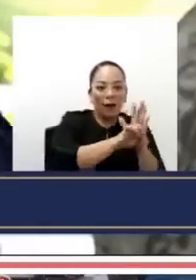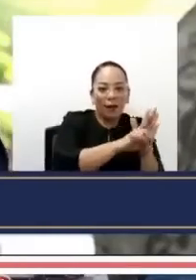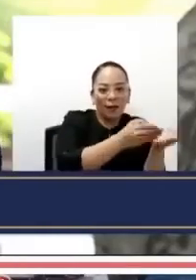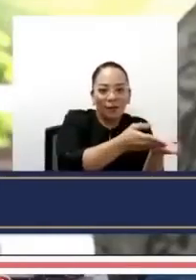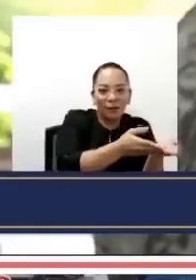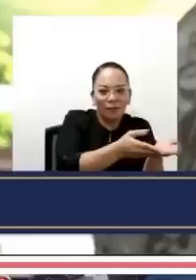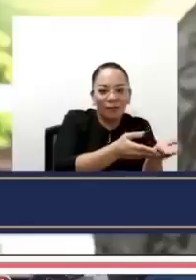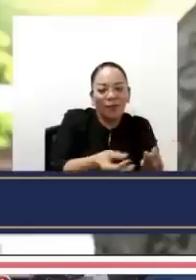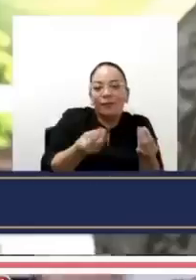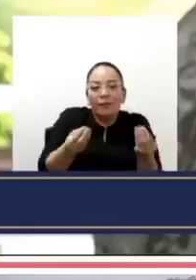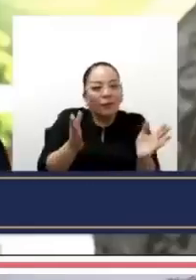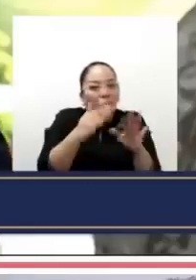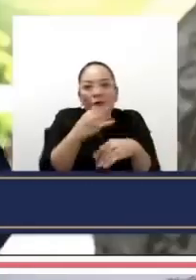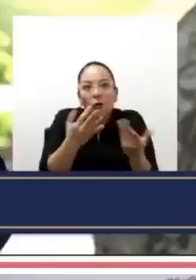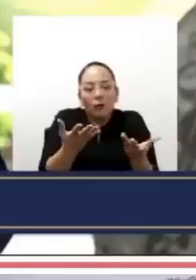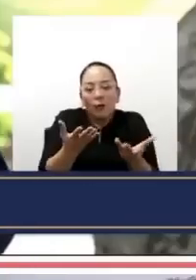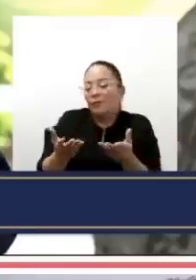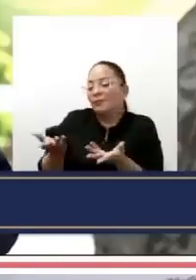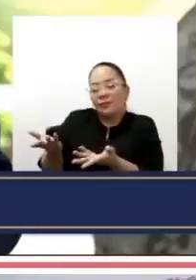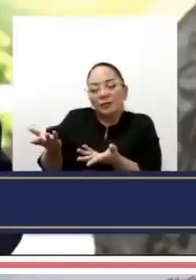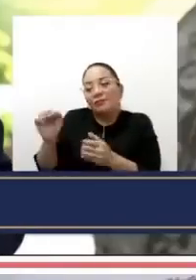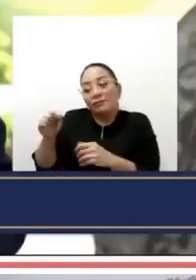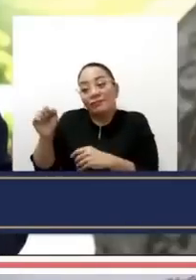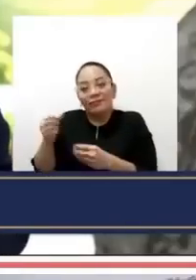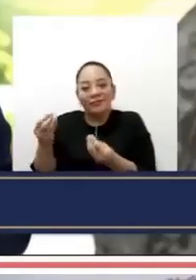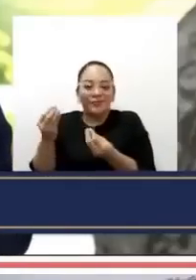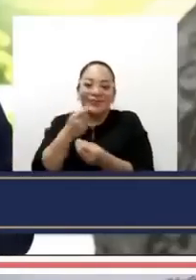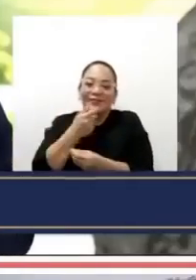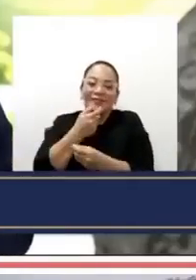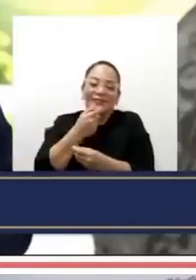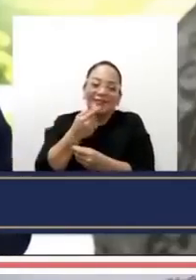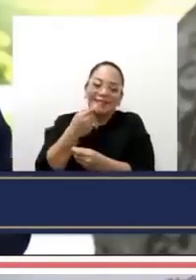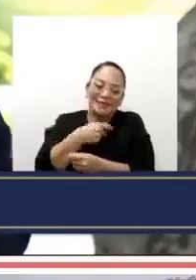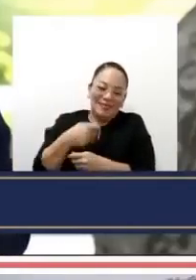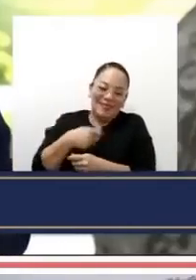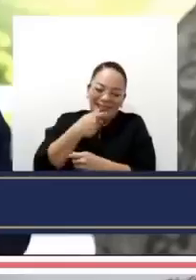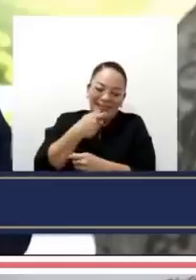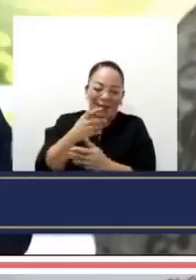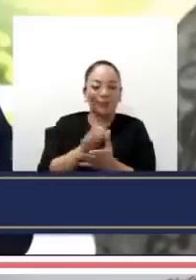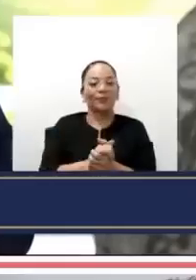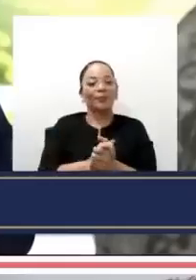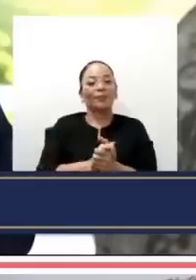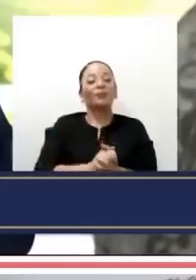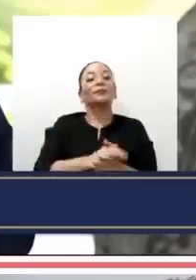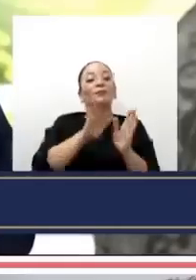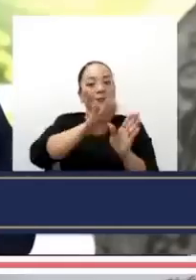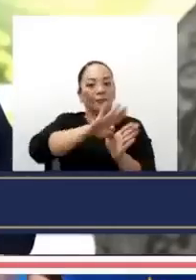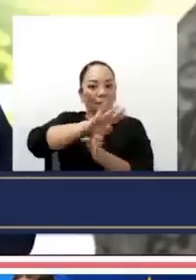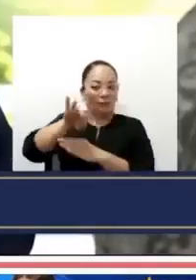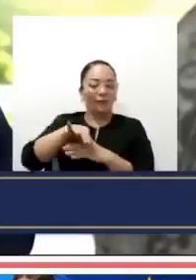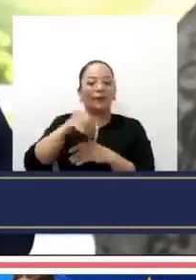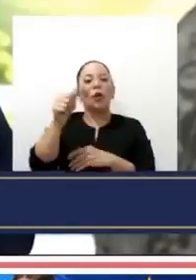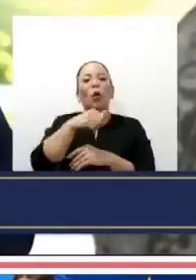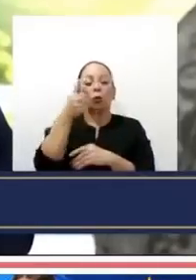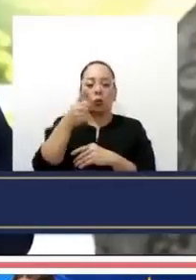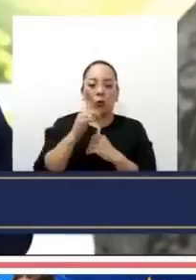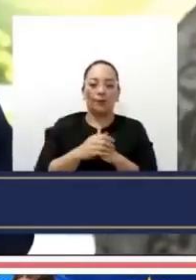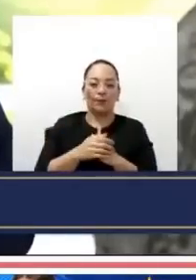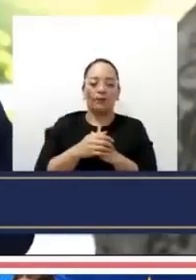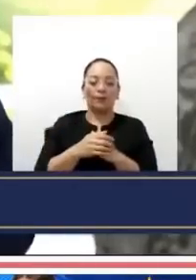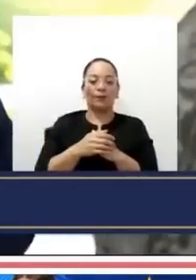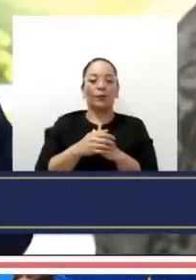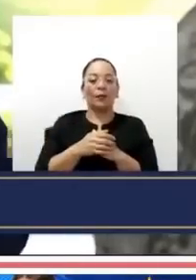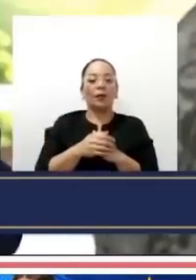No, es que no hay manera. Es que... El siguiente es sobre la contratación de